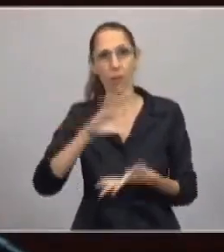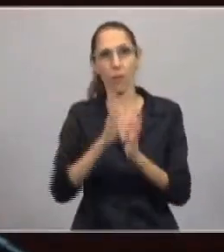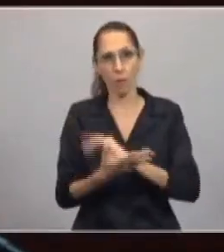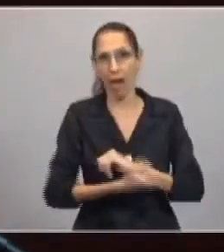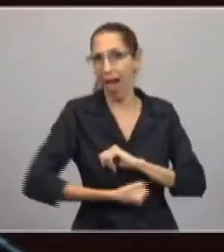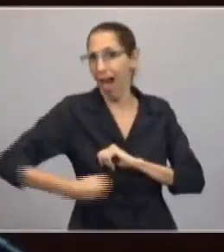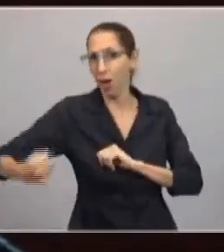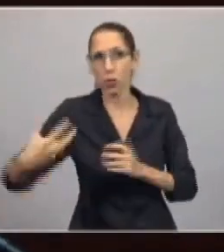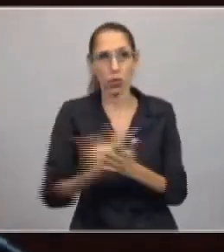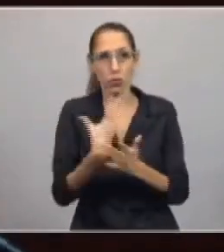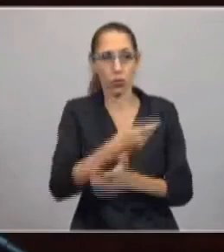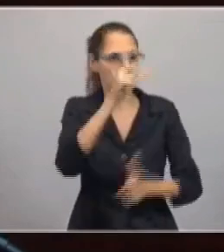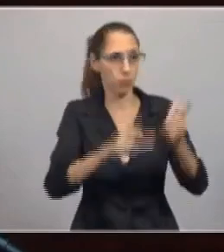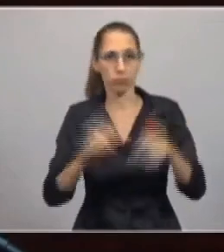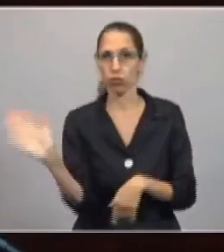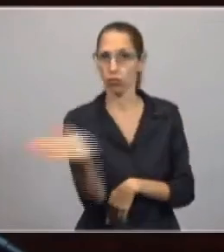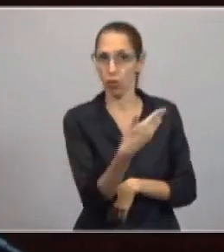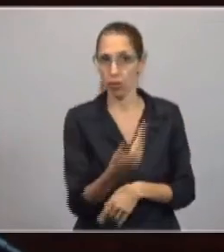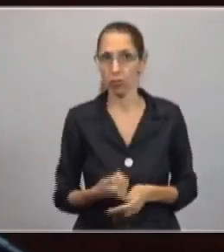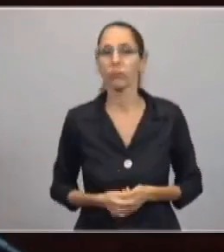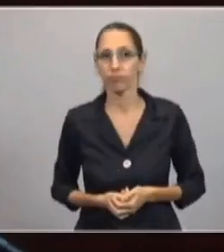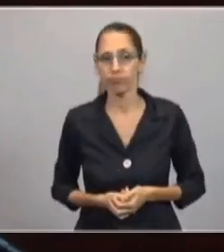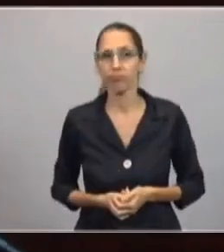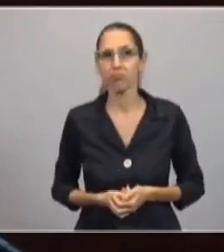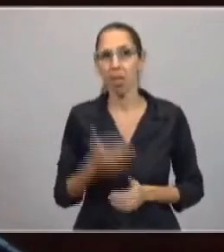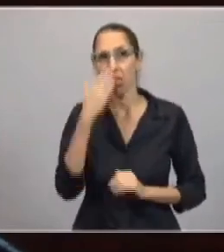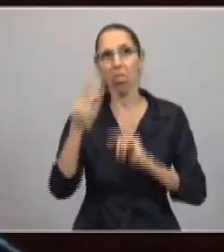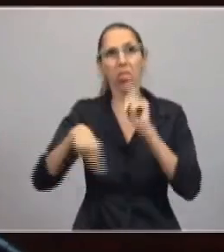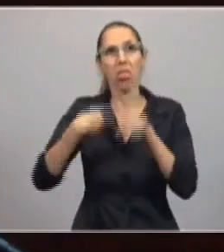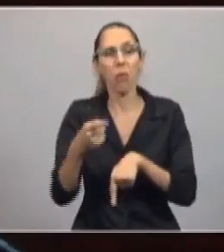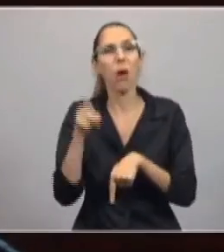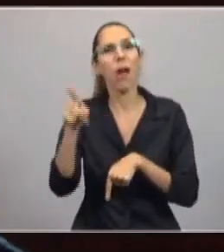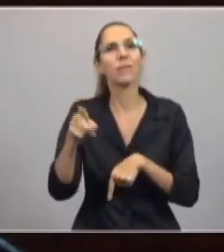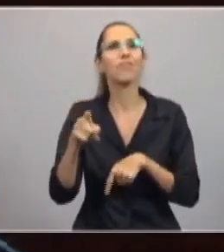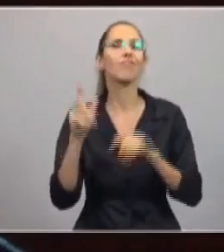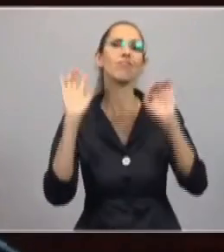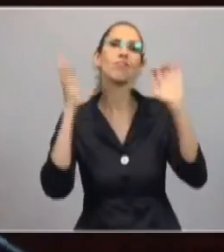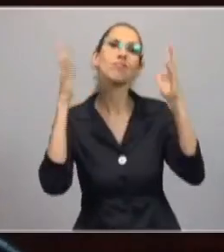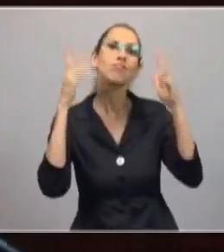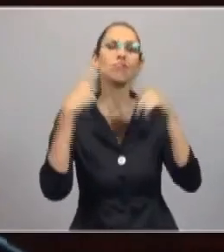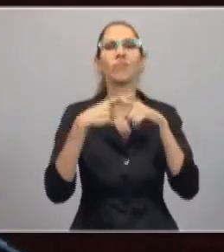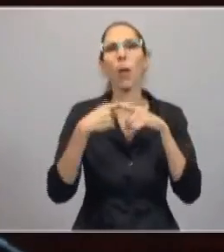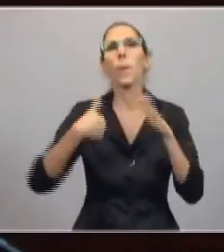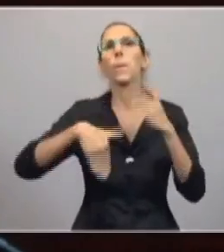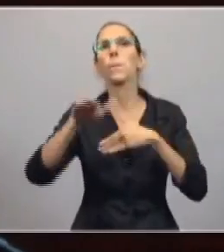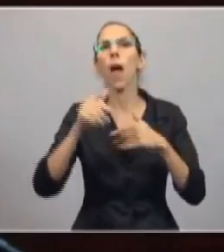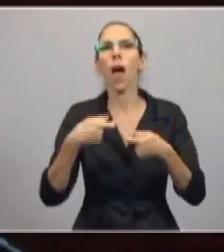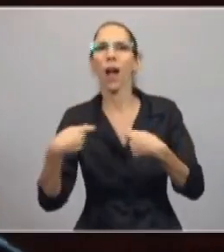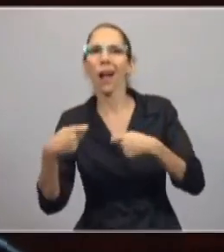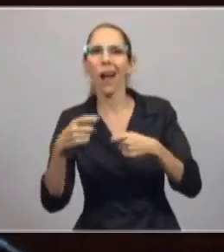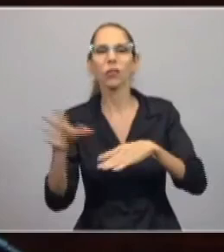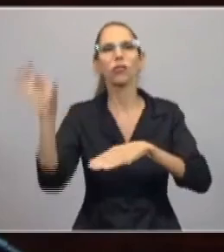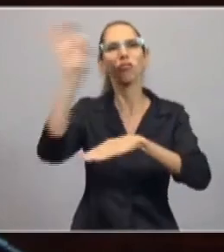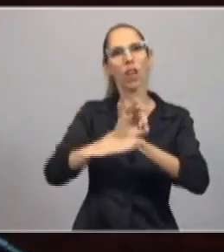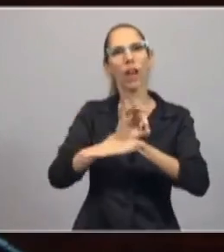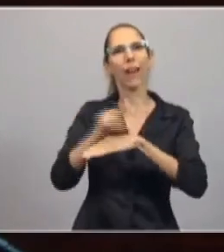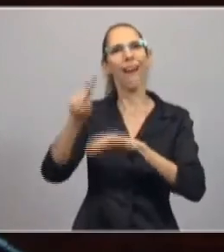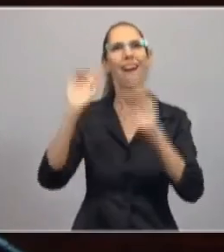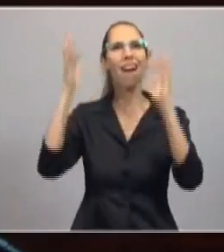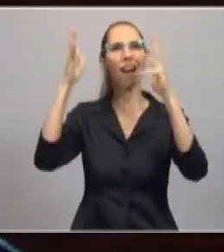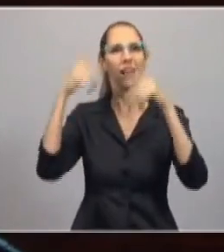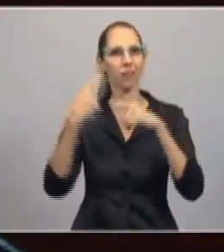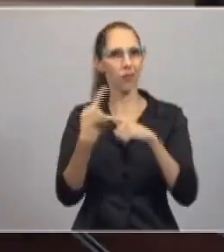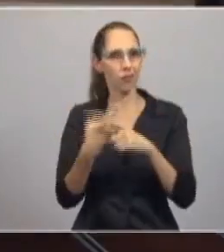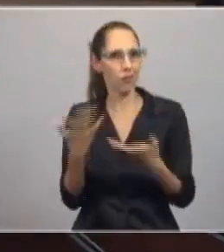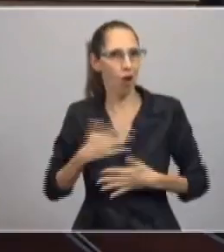la sociedad, se festeja estar llegando al déficit cero. Incluso con